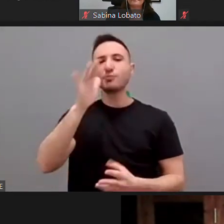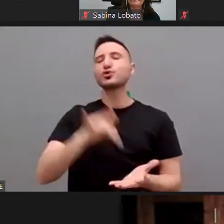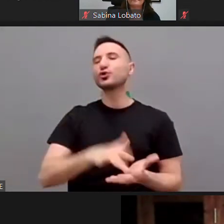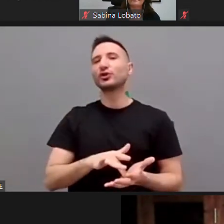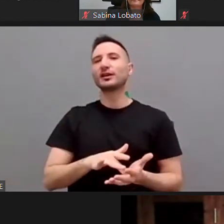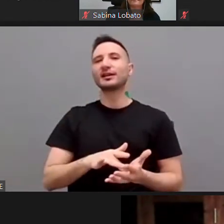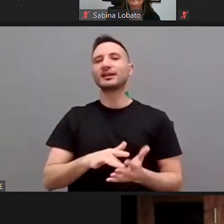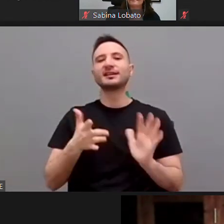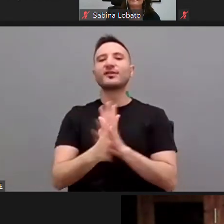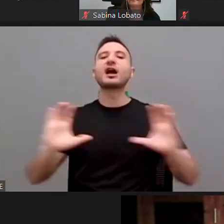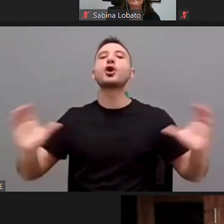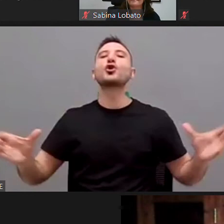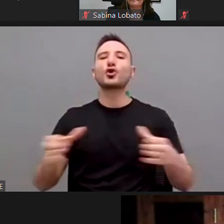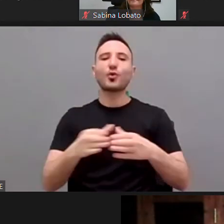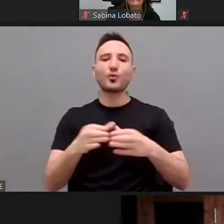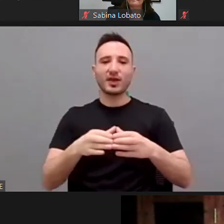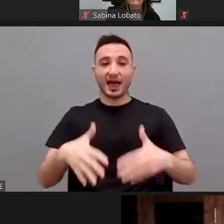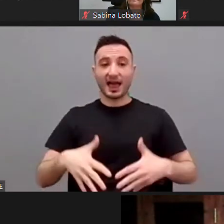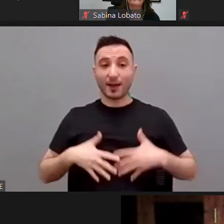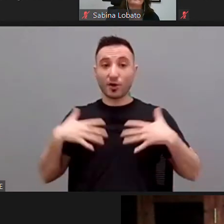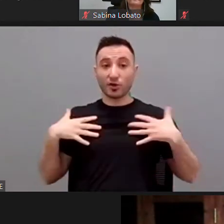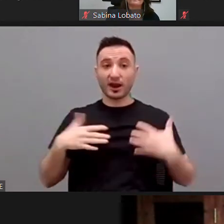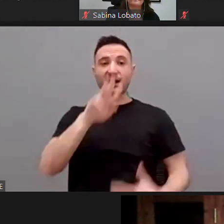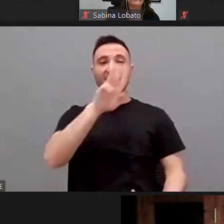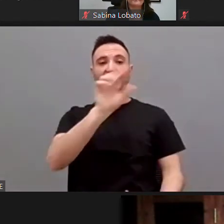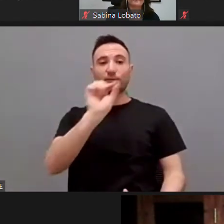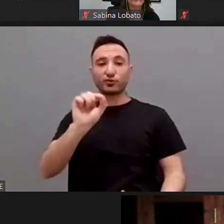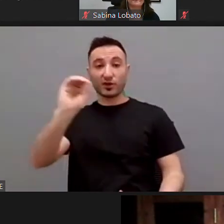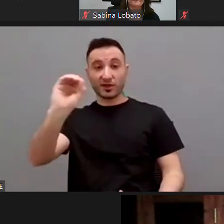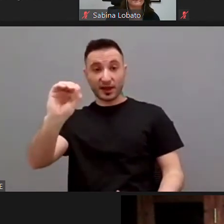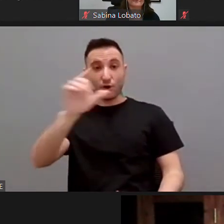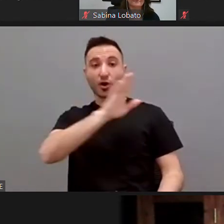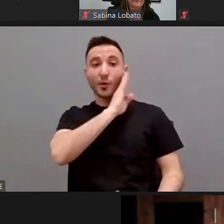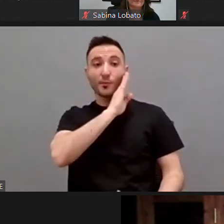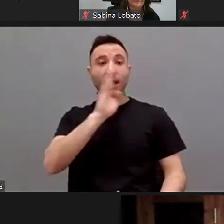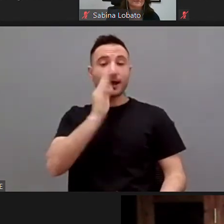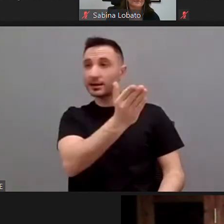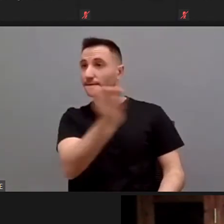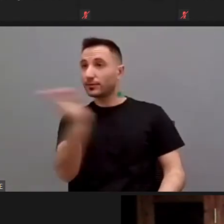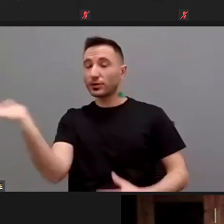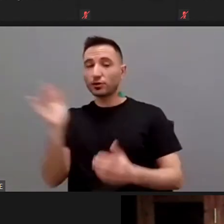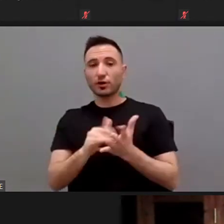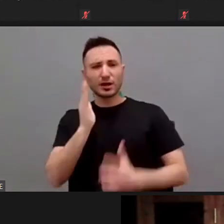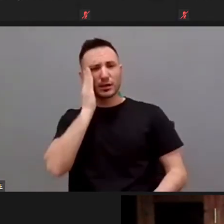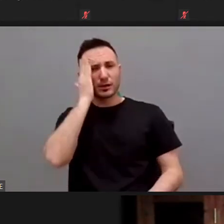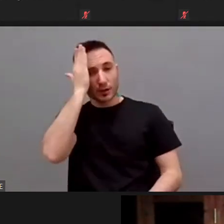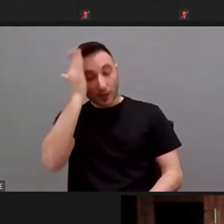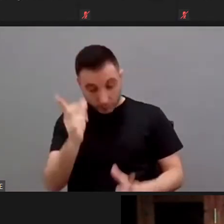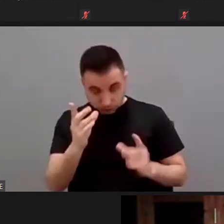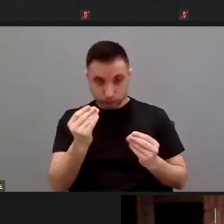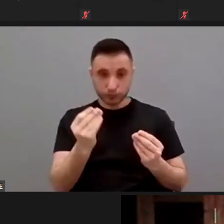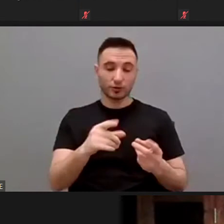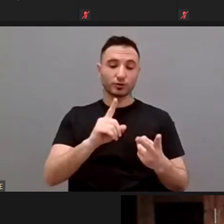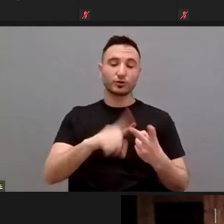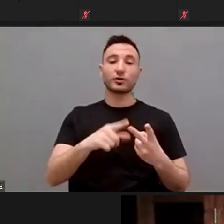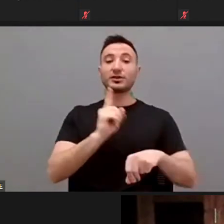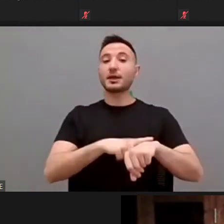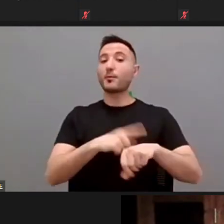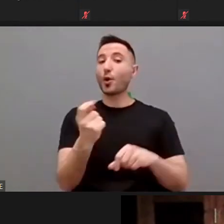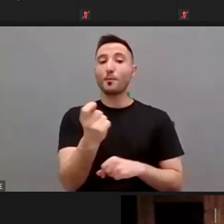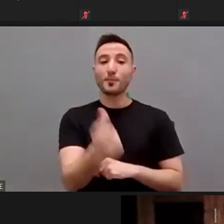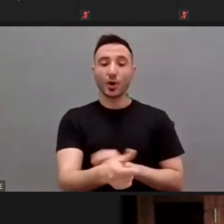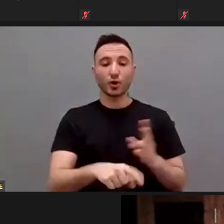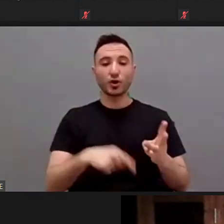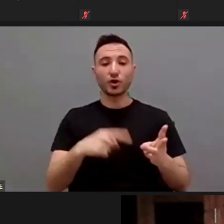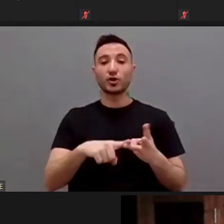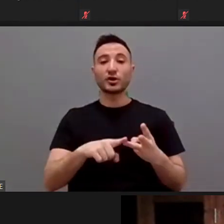comunidad emocional 3.0 de madres que tenemos mucho sueño, poco tiempo, alergia a la ñoñería y ganas de cambiar el